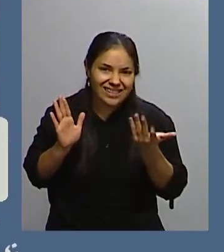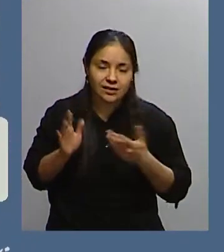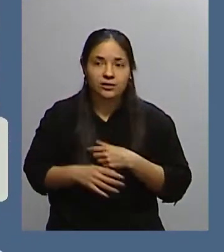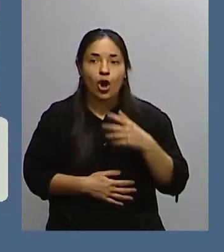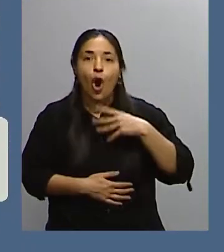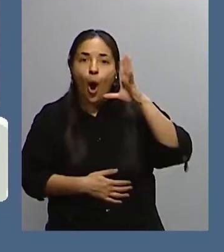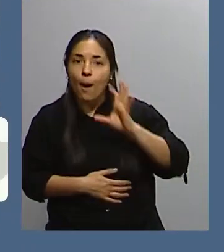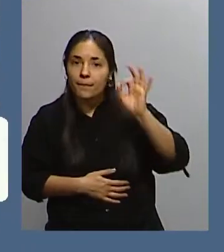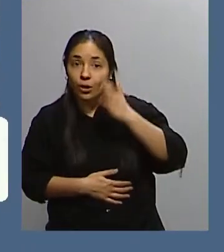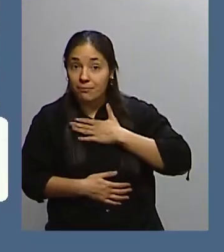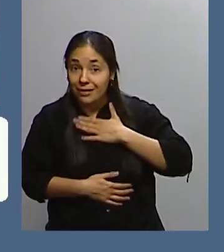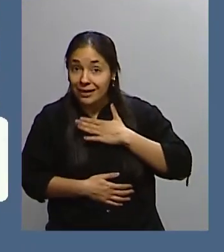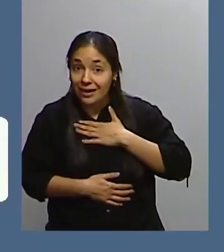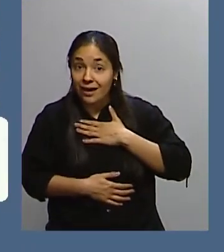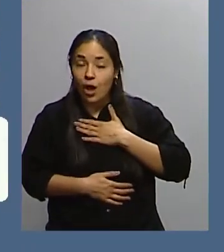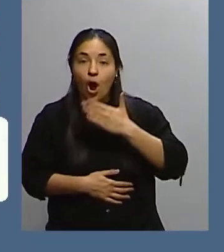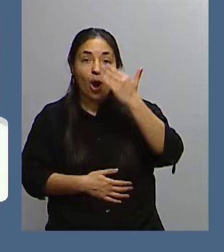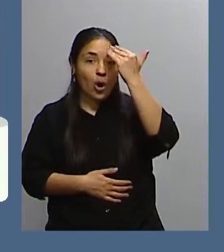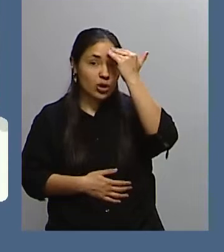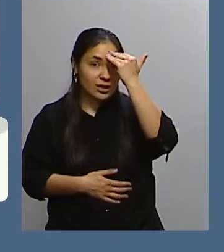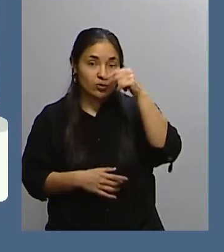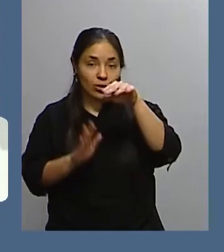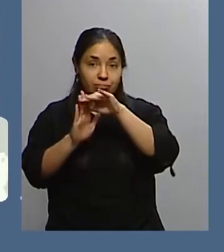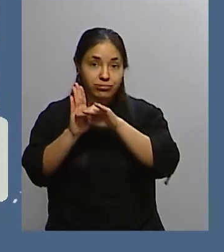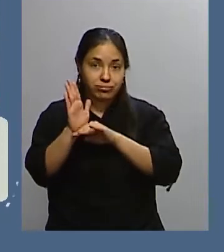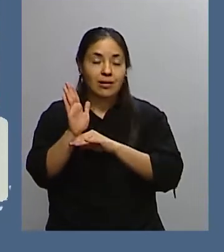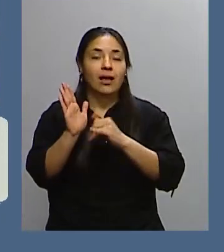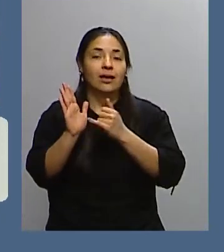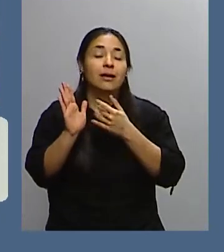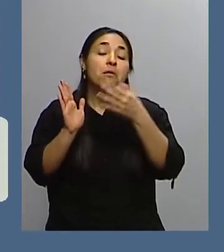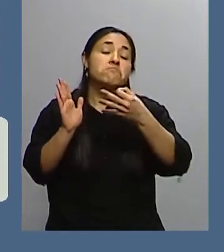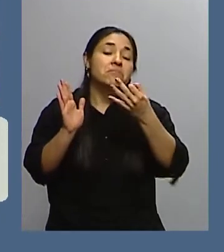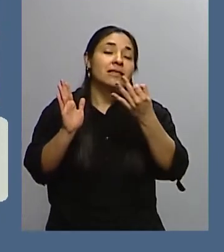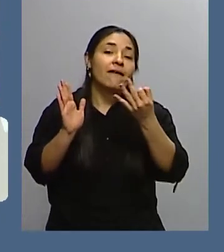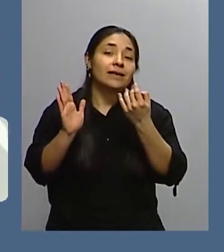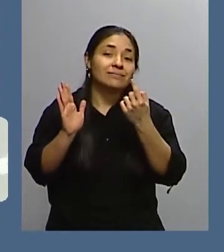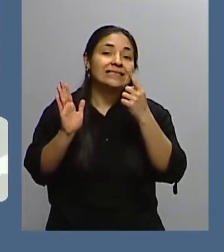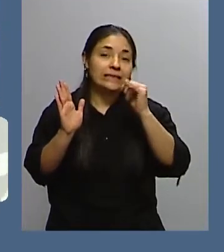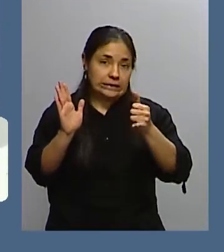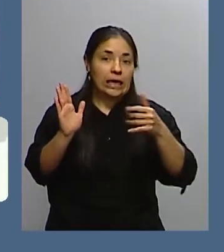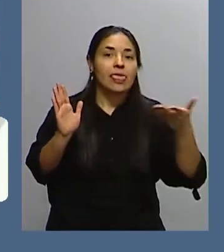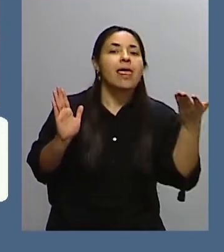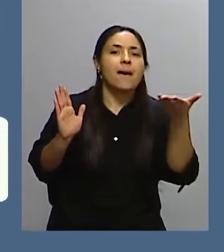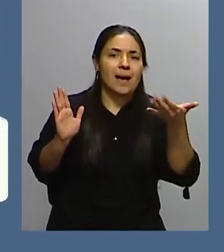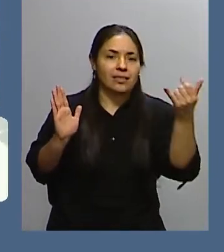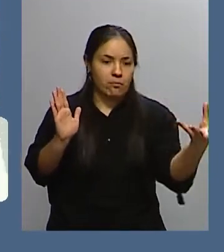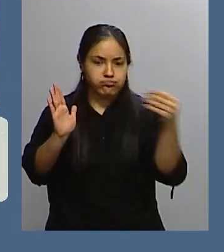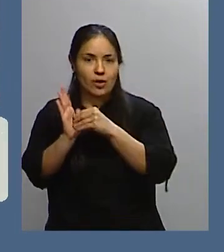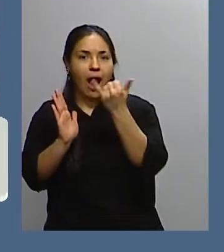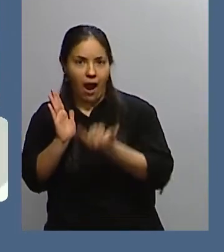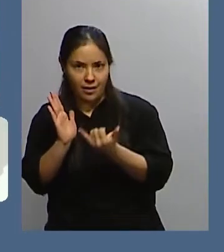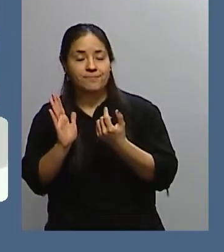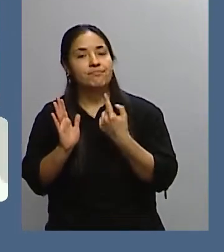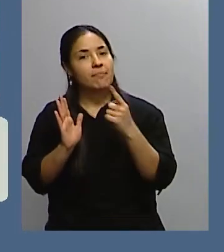nueva constitución es adecuado en el sentido de que recoge las grandes demandas de los pueblos indígenas de las últimas décadas.